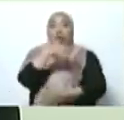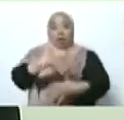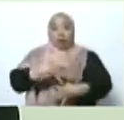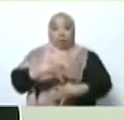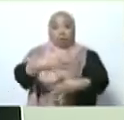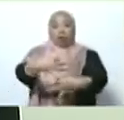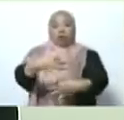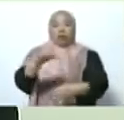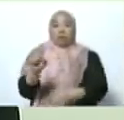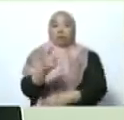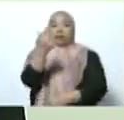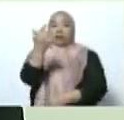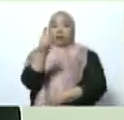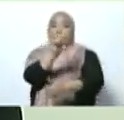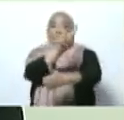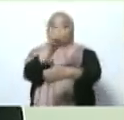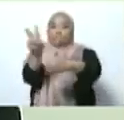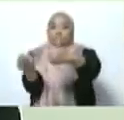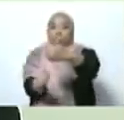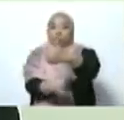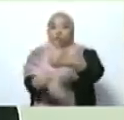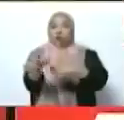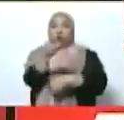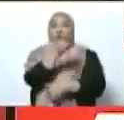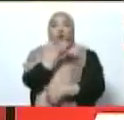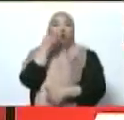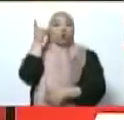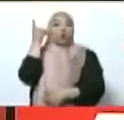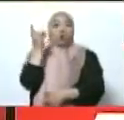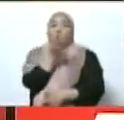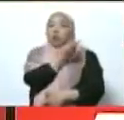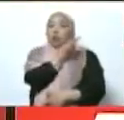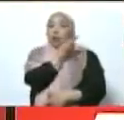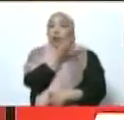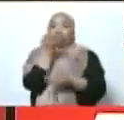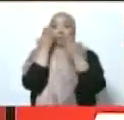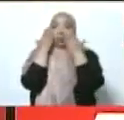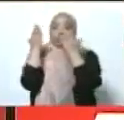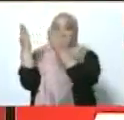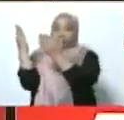primer vicepresidente de la Tolda Roja, Diosdado Cabello Rondón.